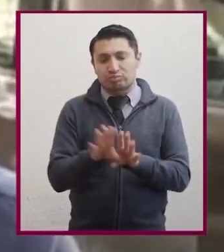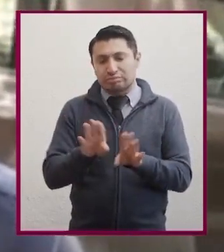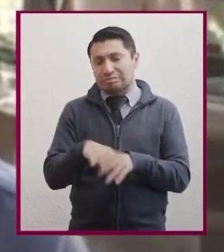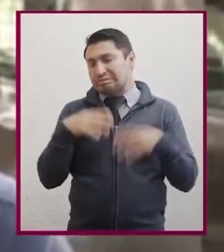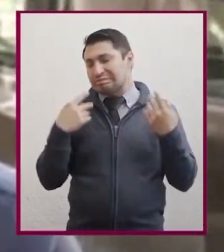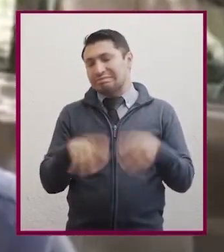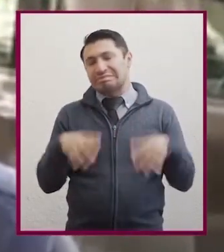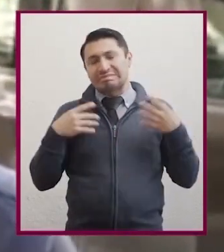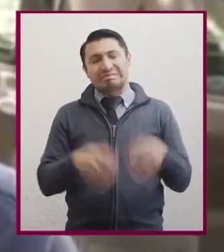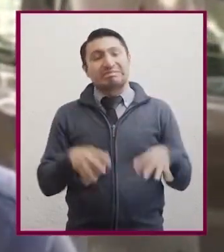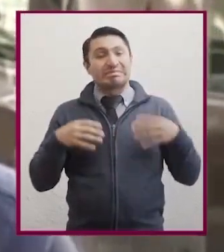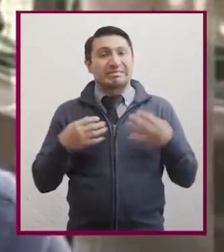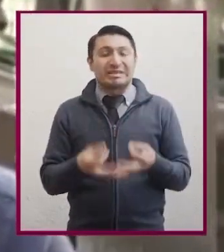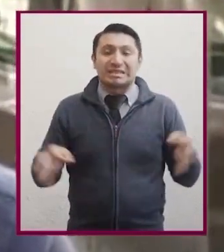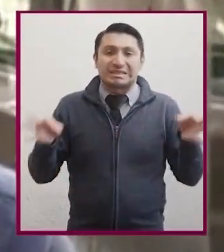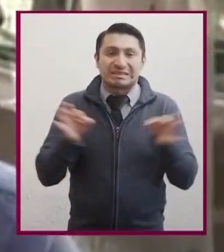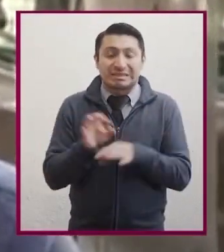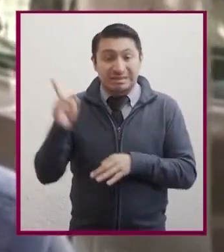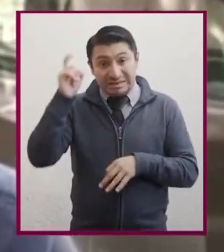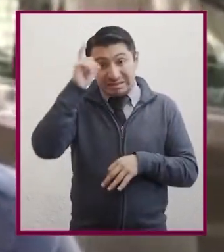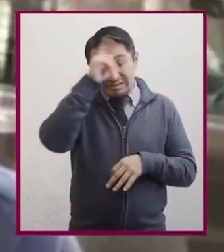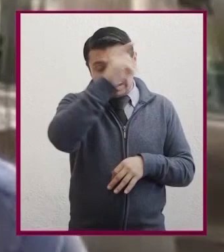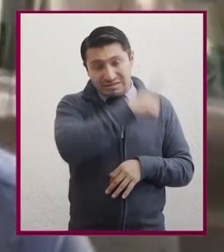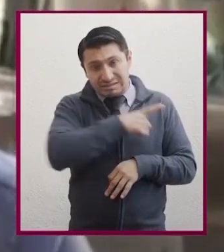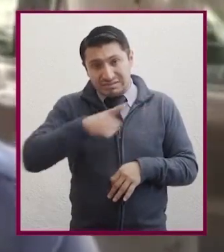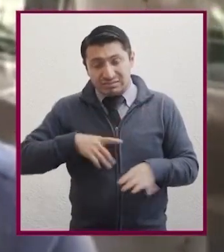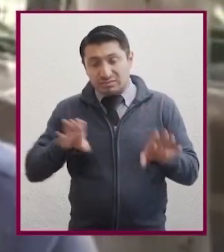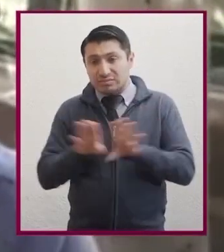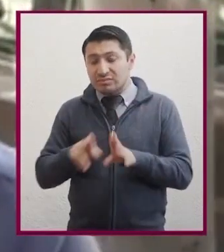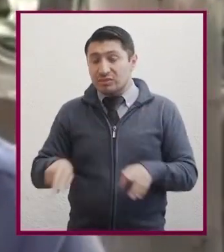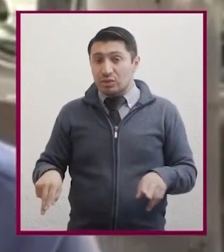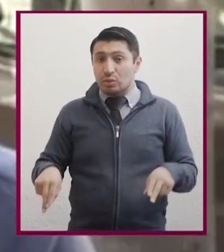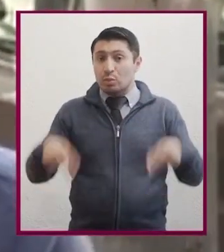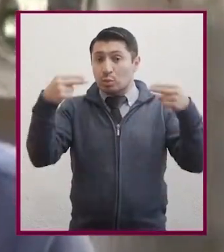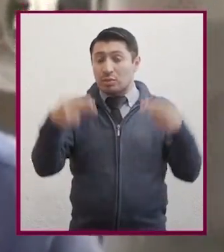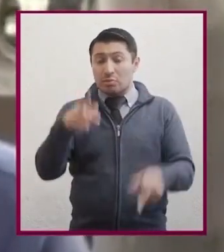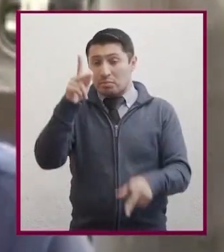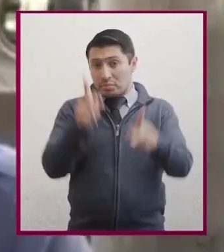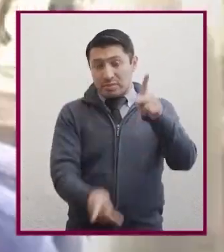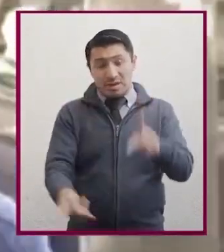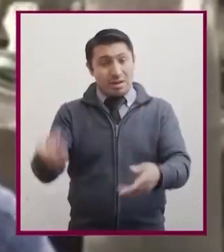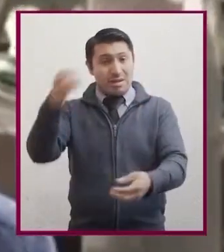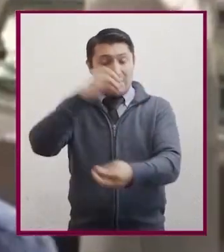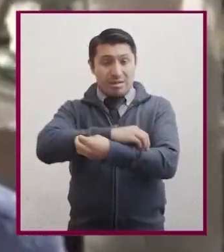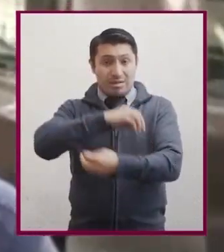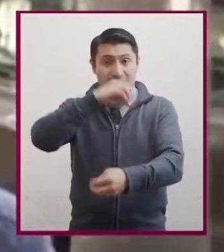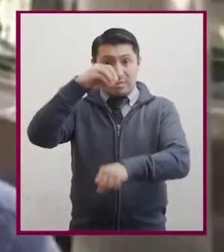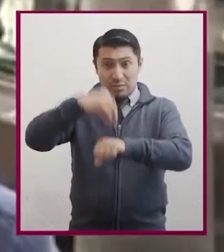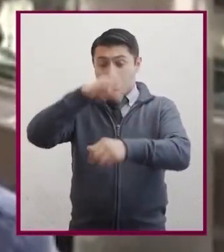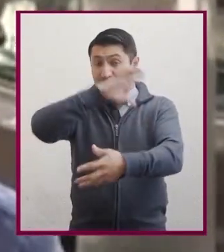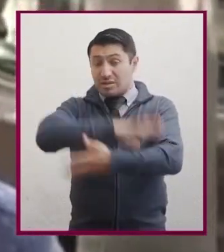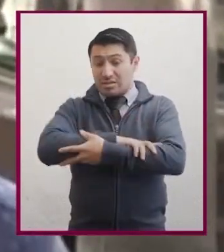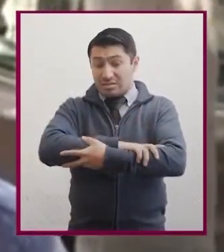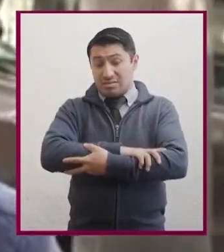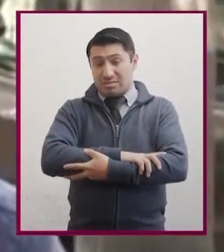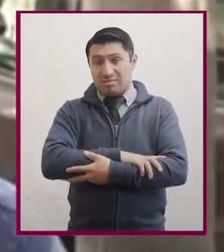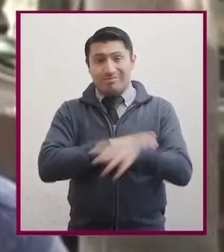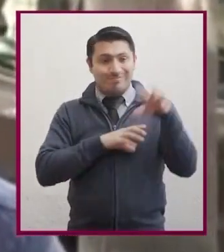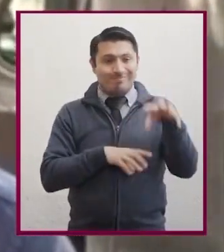punto muy delicado que se tiene que negociar entre las partes también. Así como